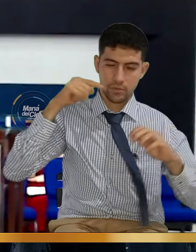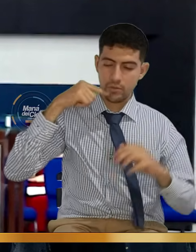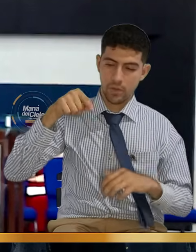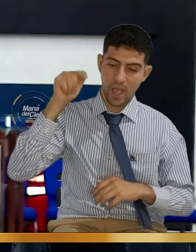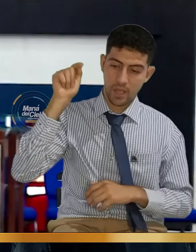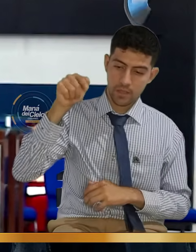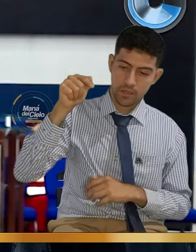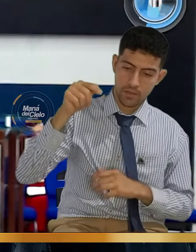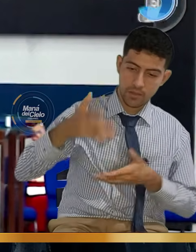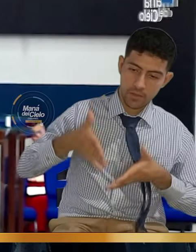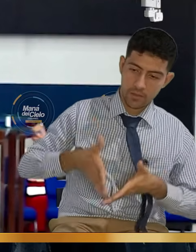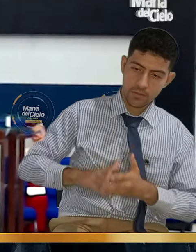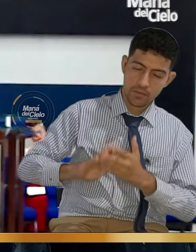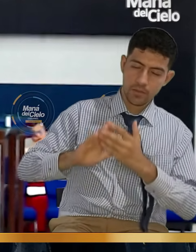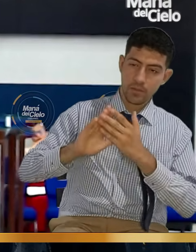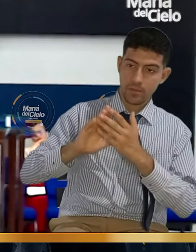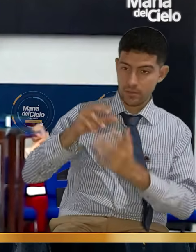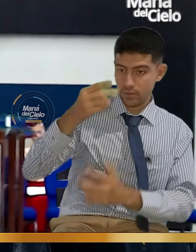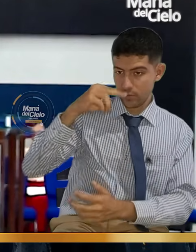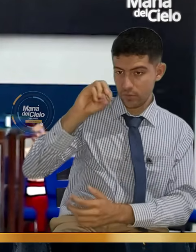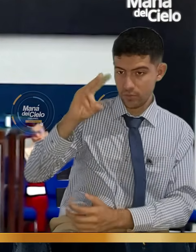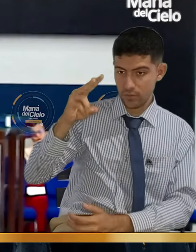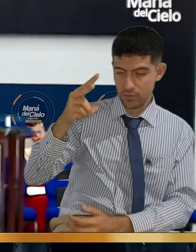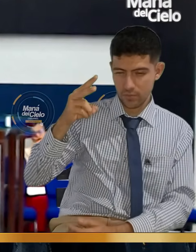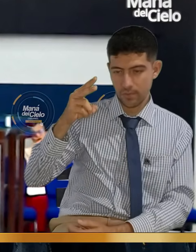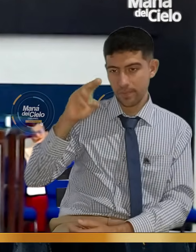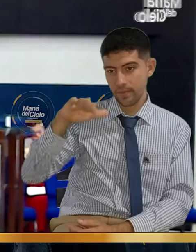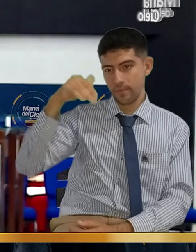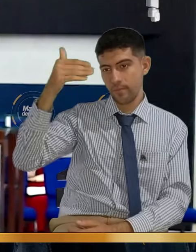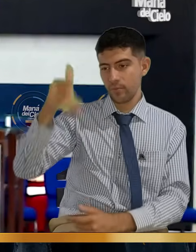Dios tiene para uno cosas más gloriosas de las que uno puede llegar a imaginar.